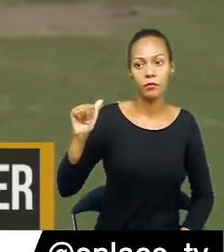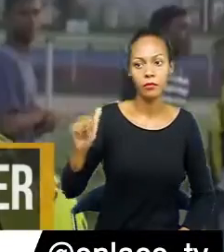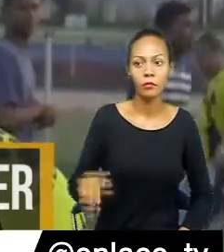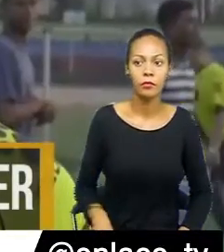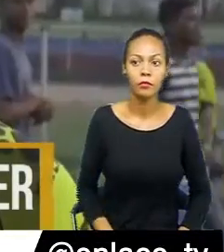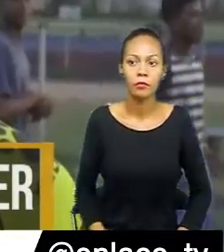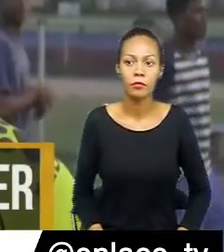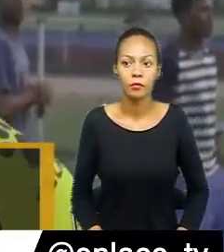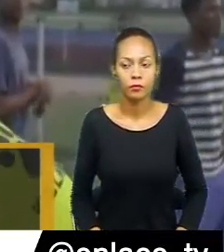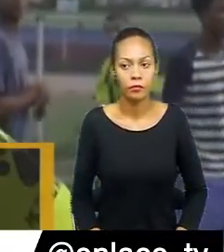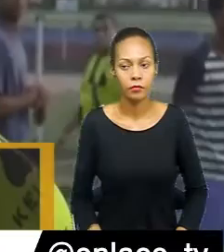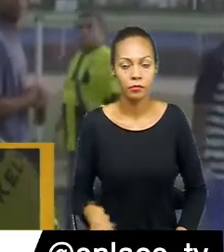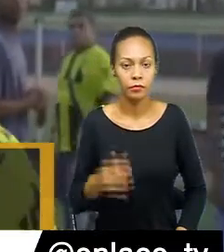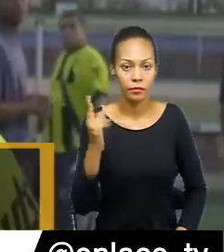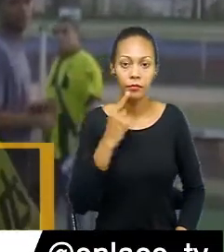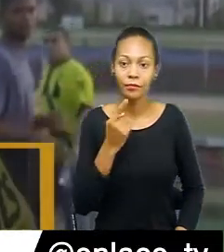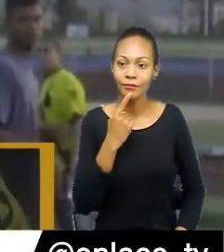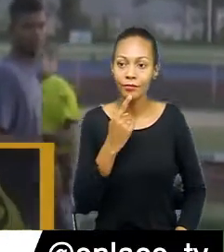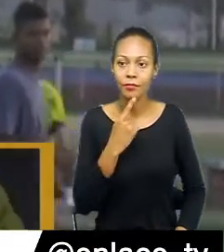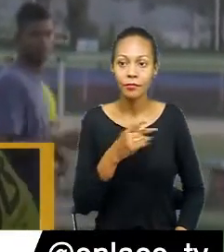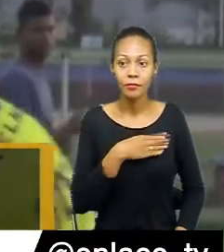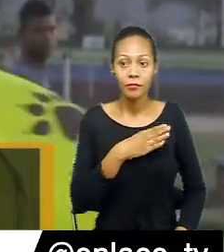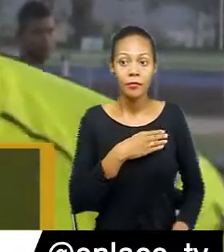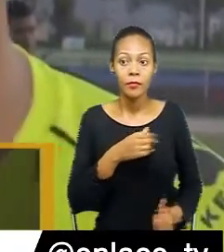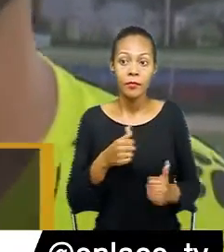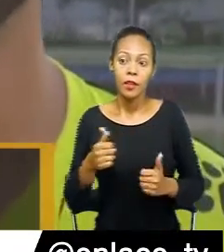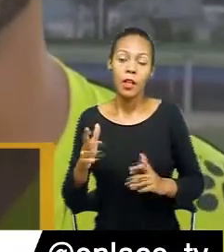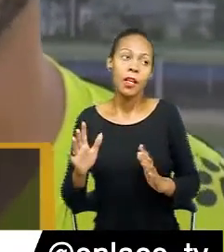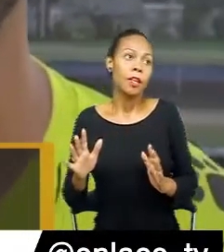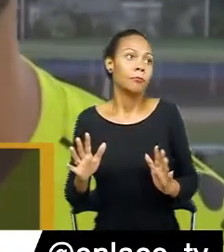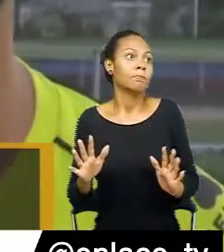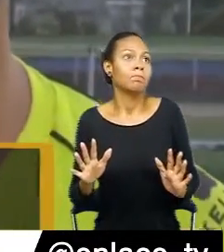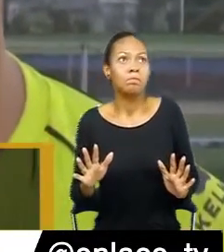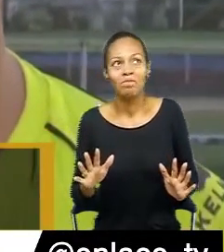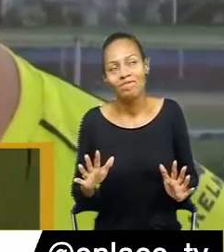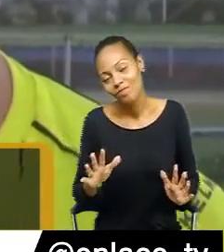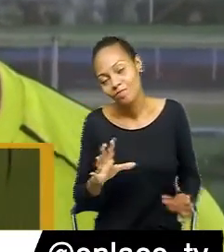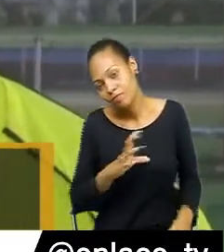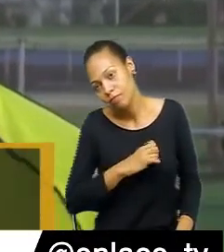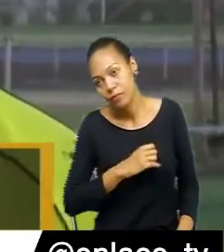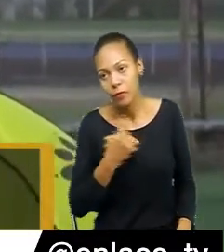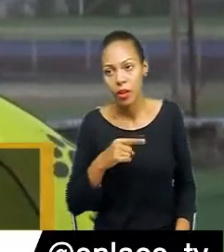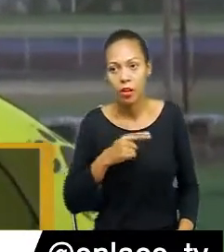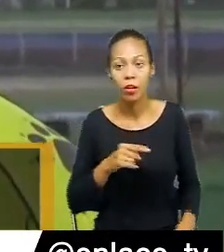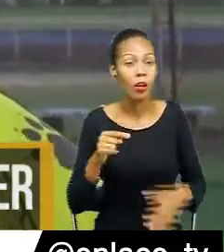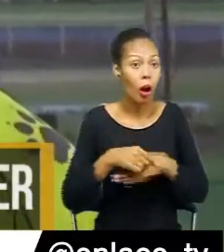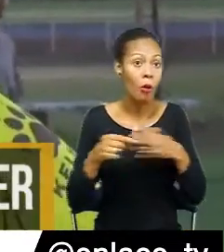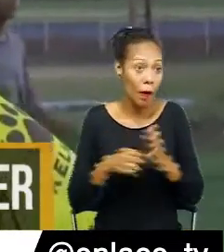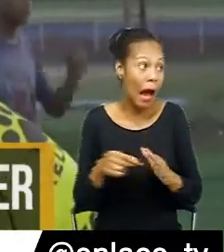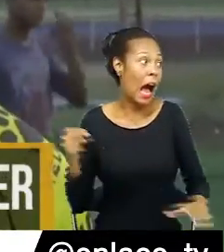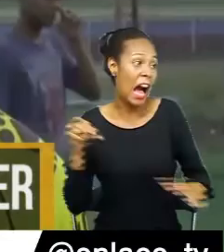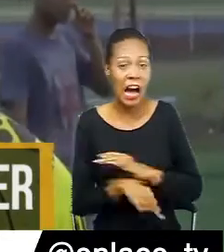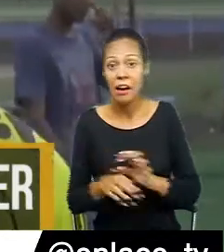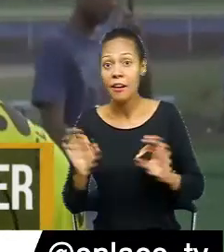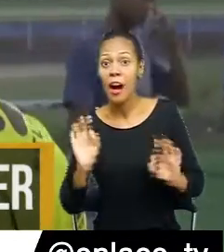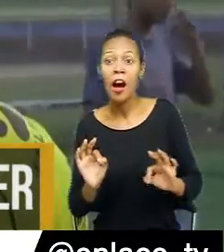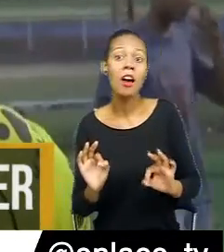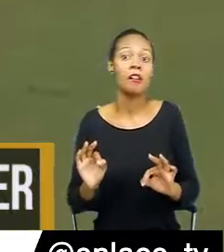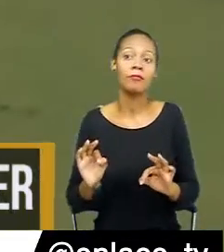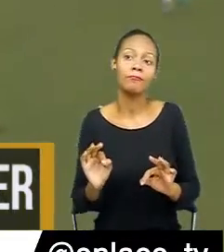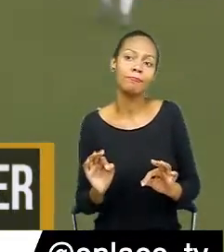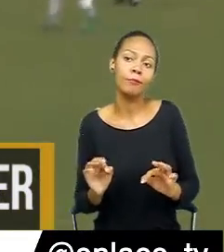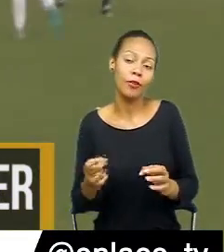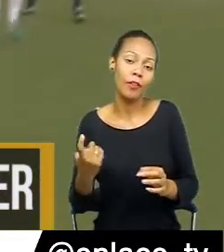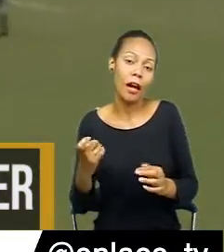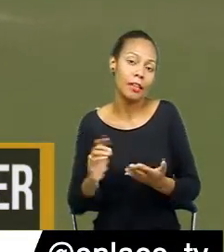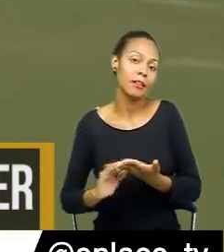Santander. Hicimos las cosas bien, lastimosamente no estuvimos finos en la definición, pero pues estamos tranquilos porque sabemos que allá podemos sacar un